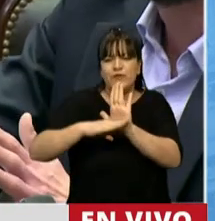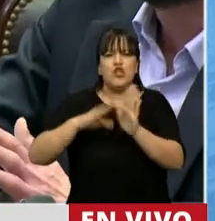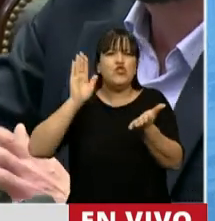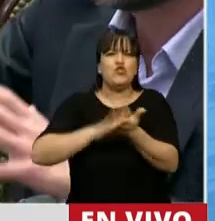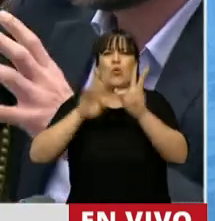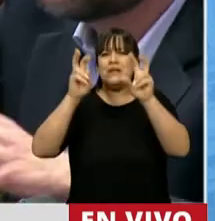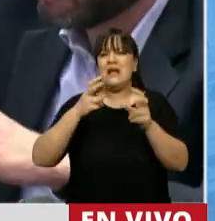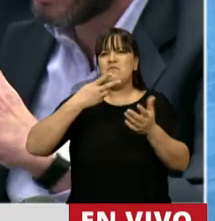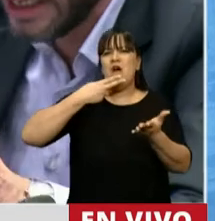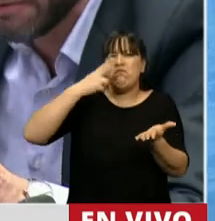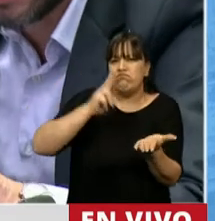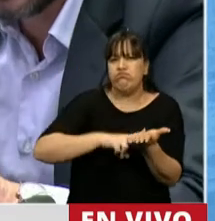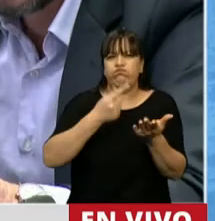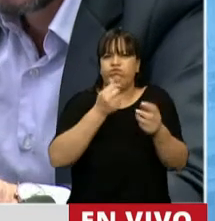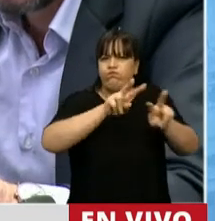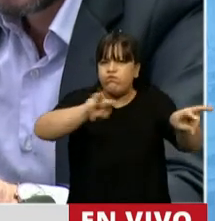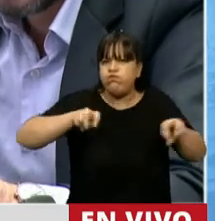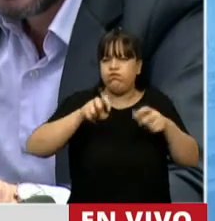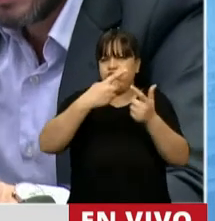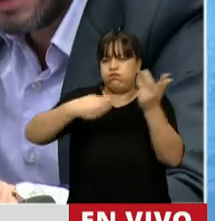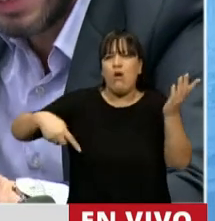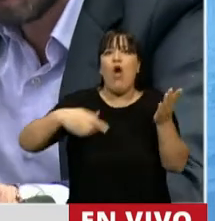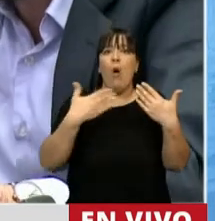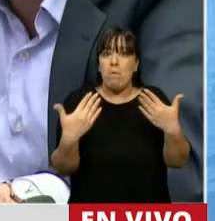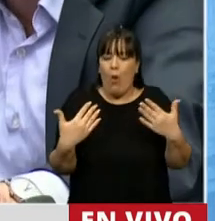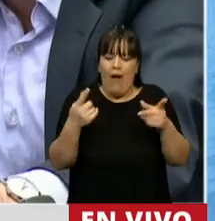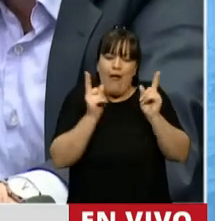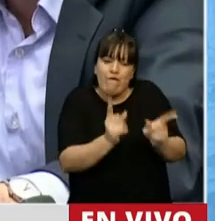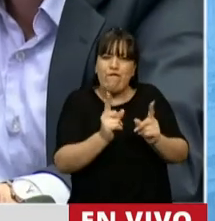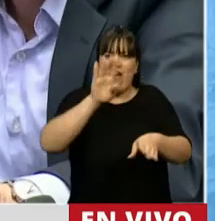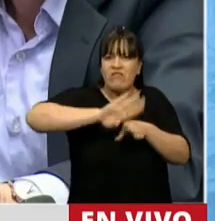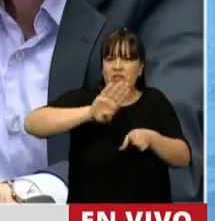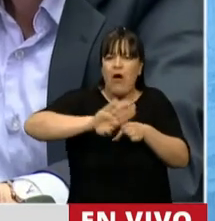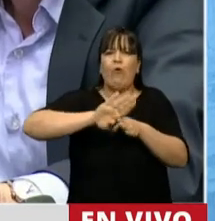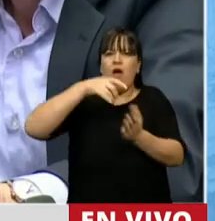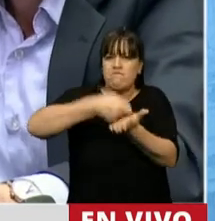fiscales que harán sostenible la nueva deuda.